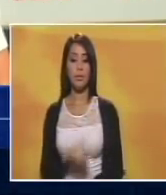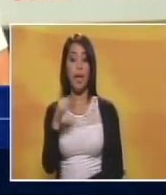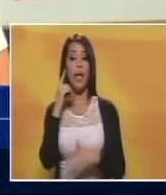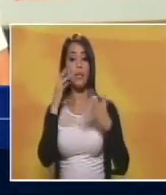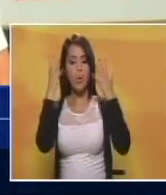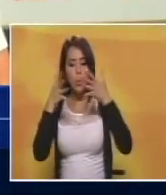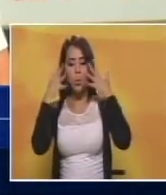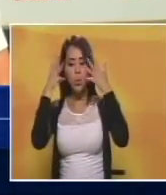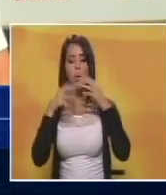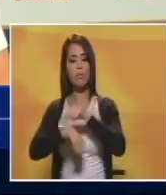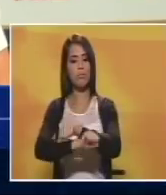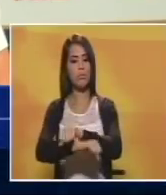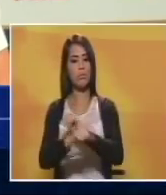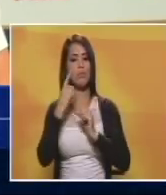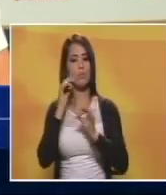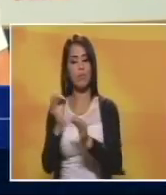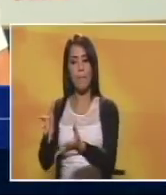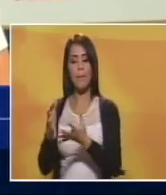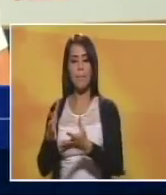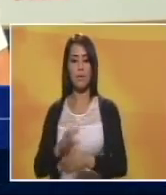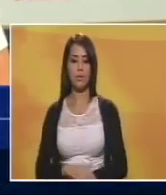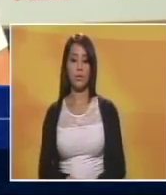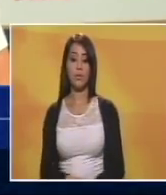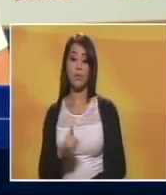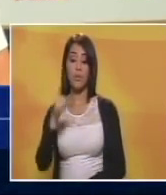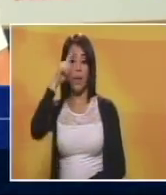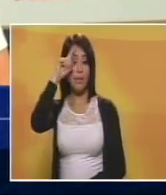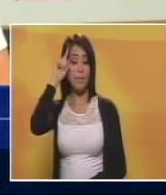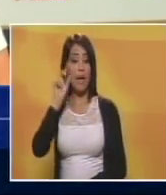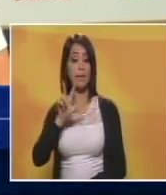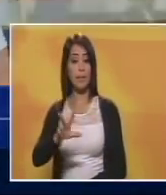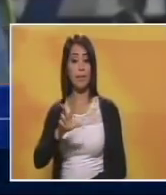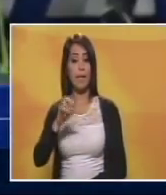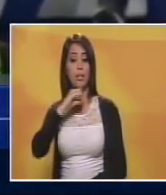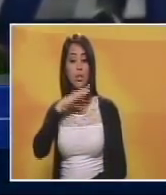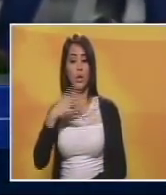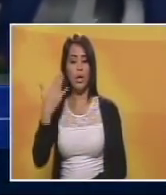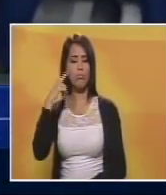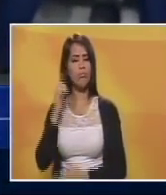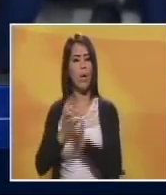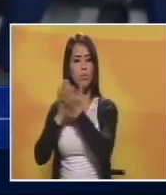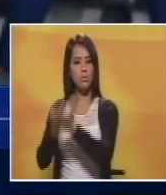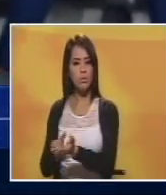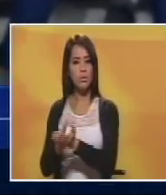y anotando 10 tantos en Champions. También quedó fuera Antoine Griezmann.